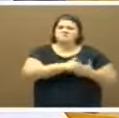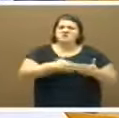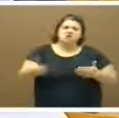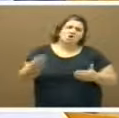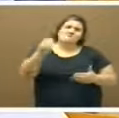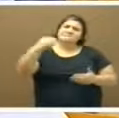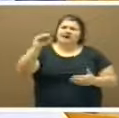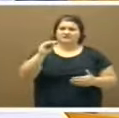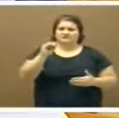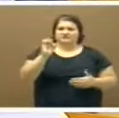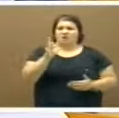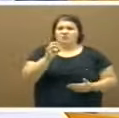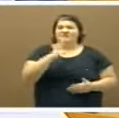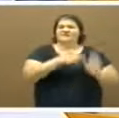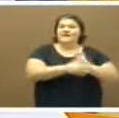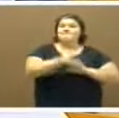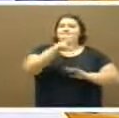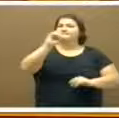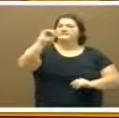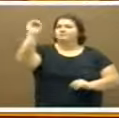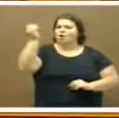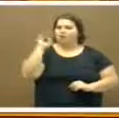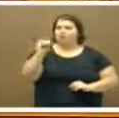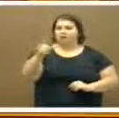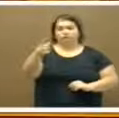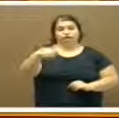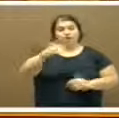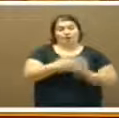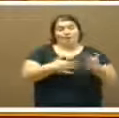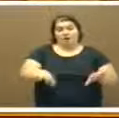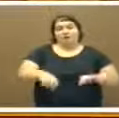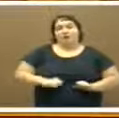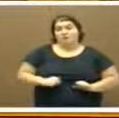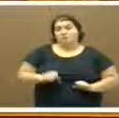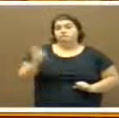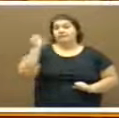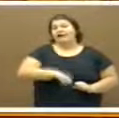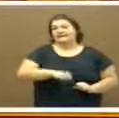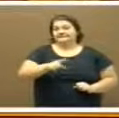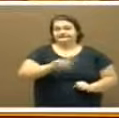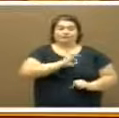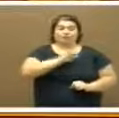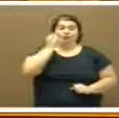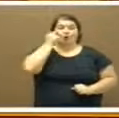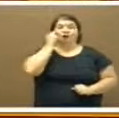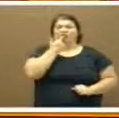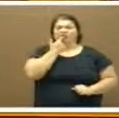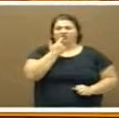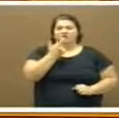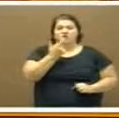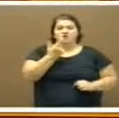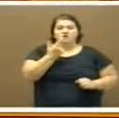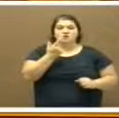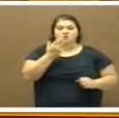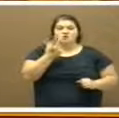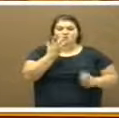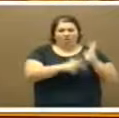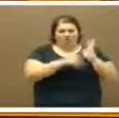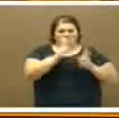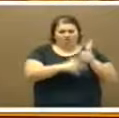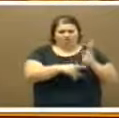un 20% de incremento desde que usted gobierna. Y dice usted, como decía el señor Monago, que las cuestas están saneadas, señor